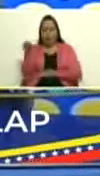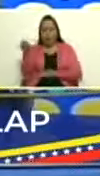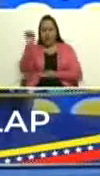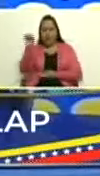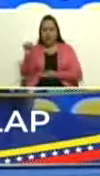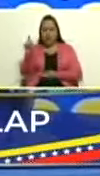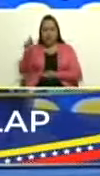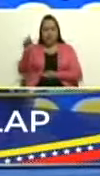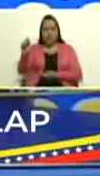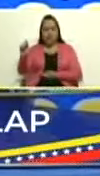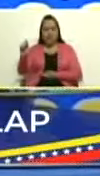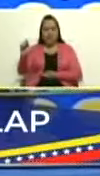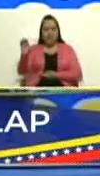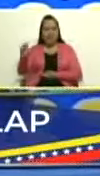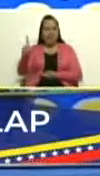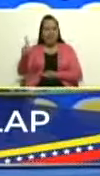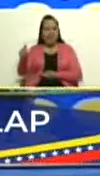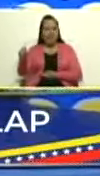a leer, Ricardo Menéndez.